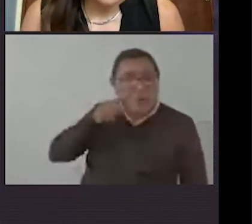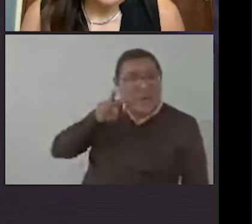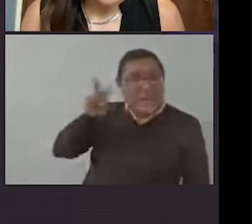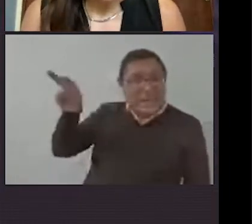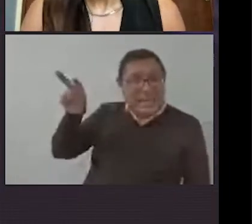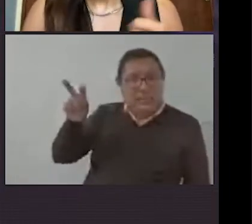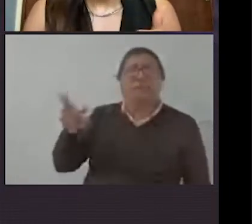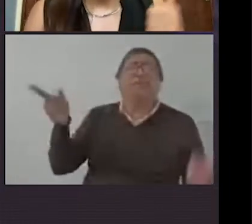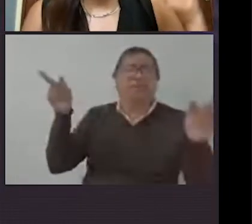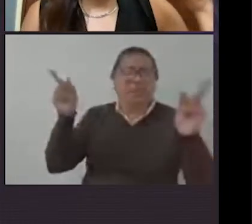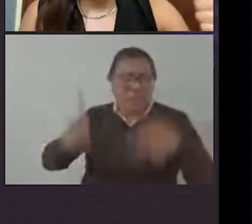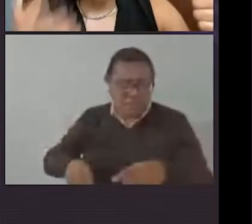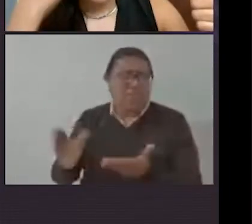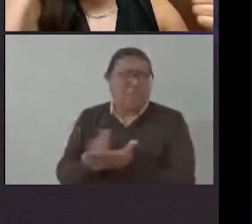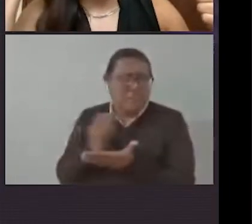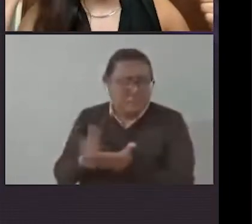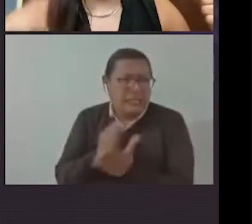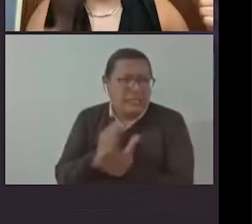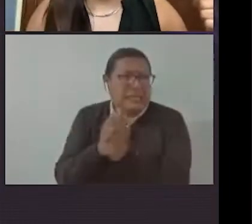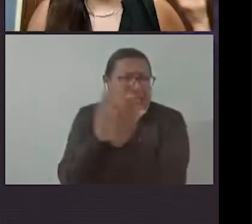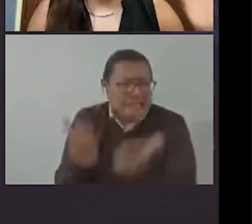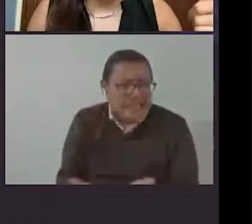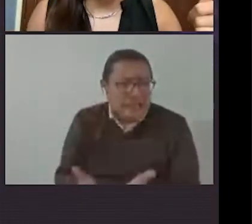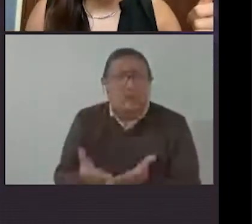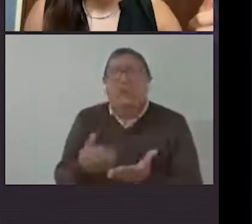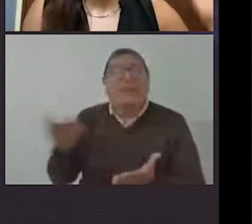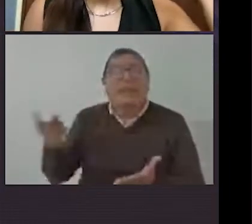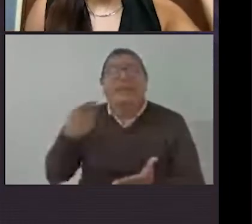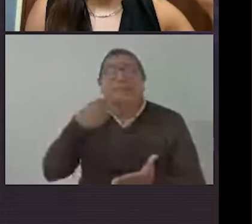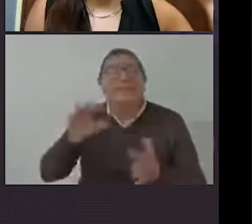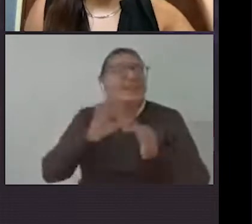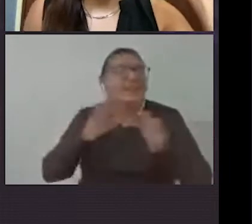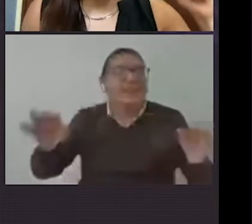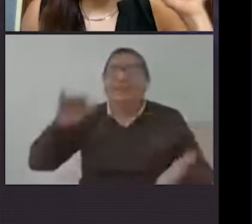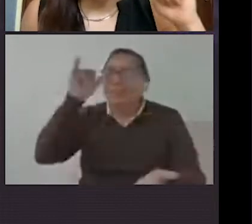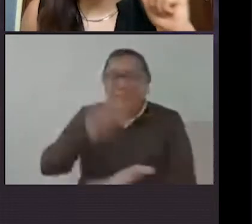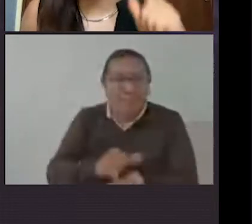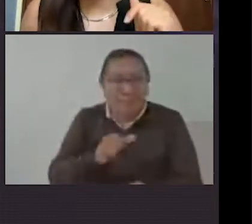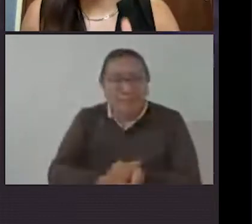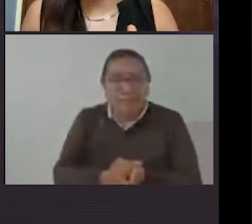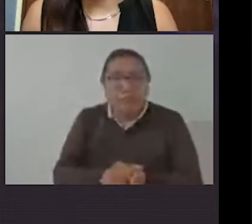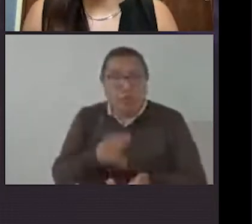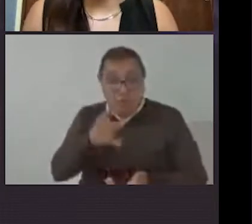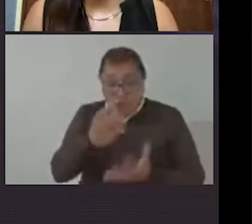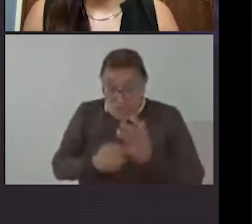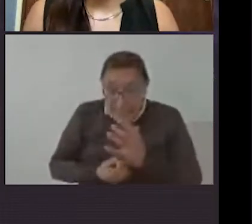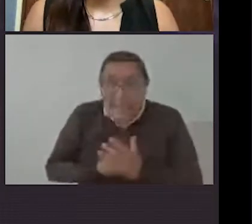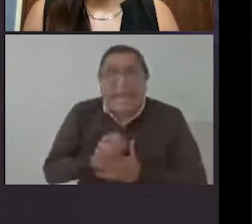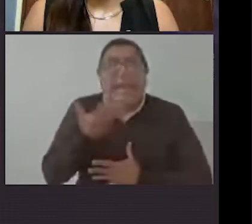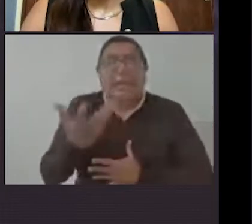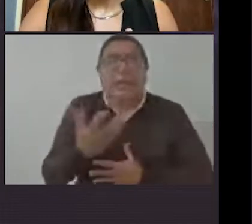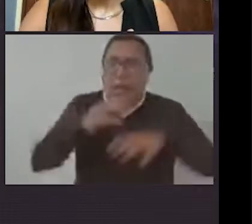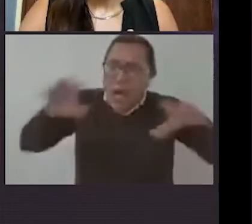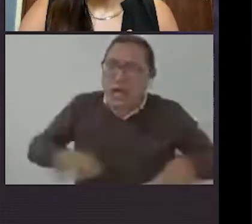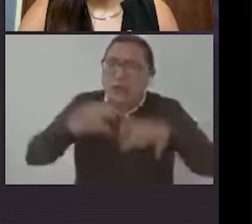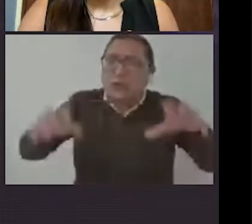espiritualidad. Generamos lo que pensamos, generamos lo que decimos, generamos en donde centramos nuestra atención.